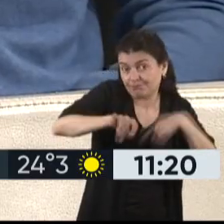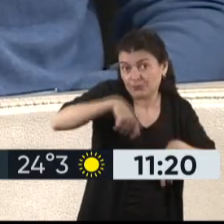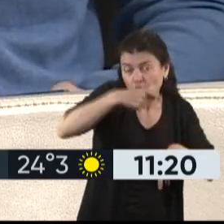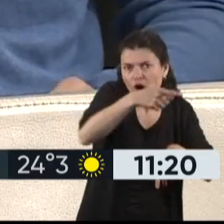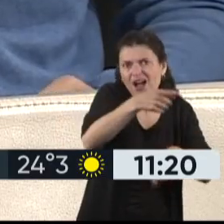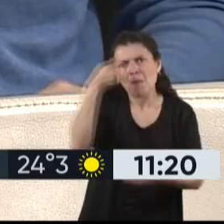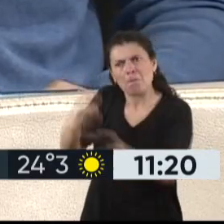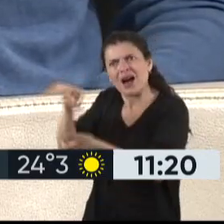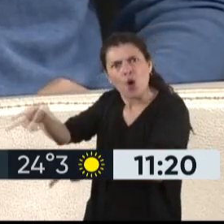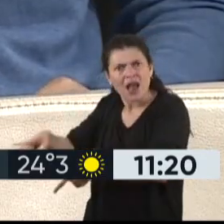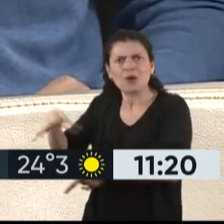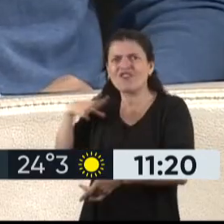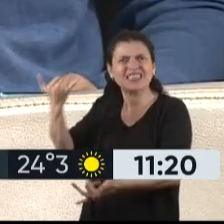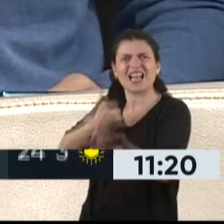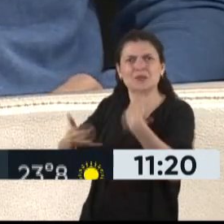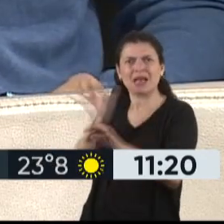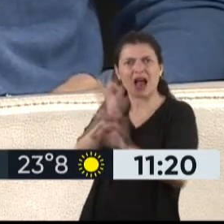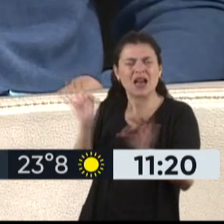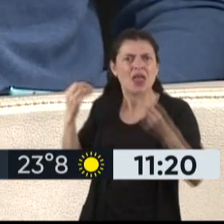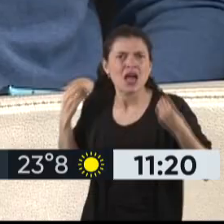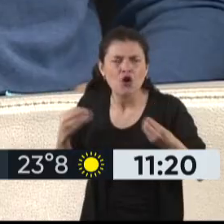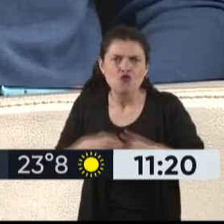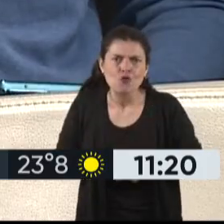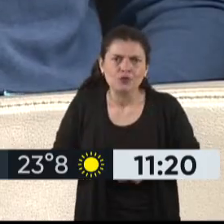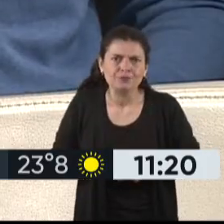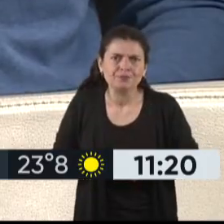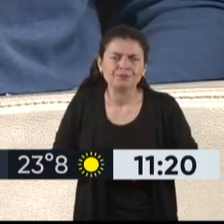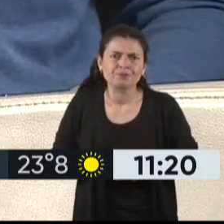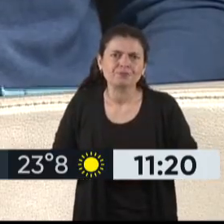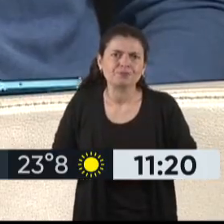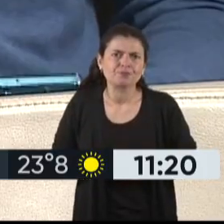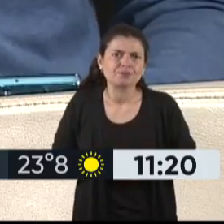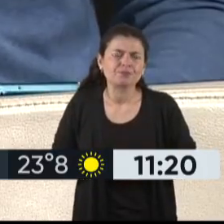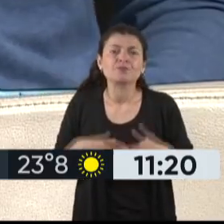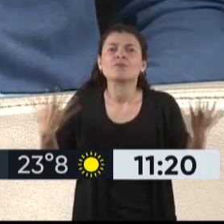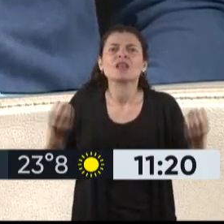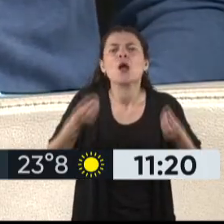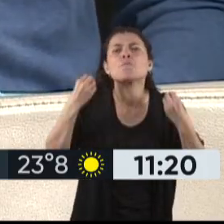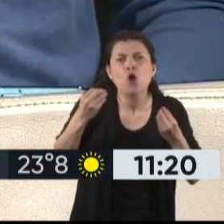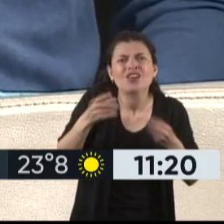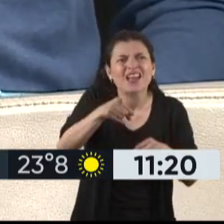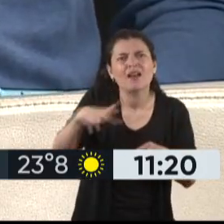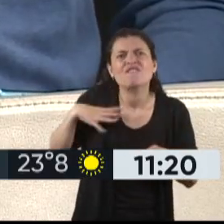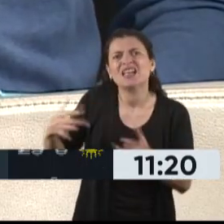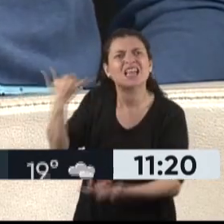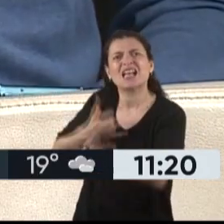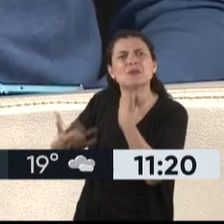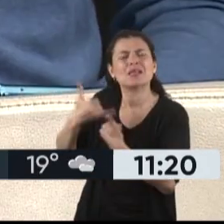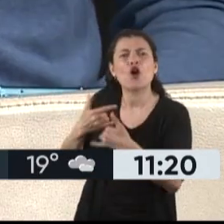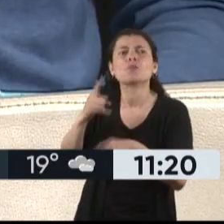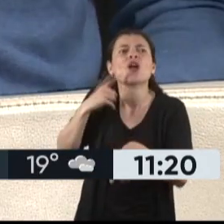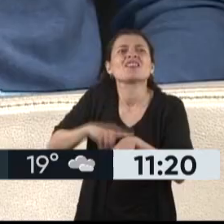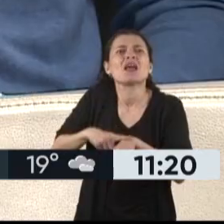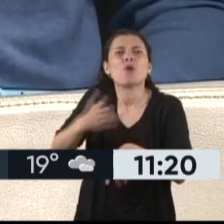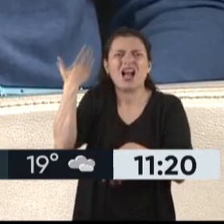La consulta ante esta situación, para que quede claro el contexto: ¿Por qué toda esta explicación no la hizo en televisión antes, teniendo en